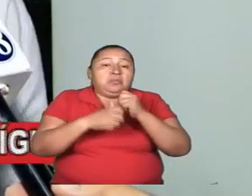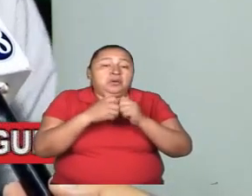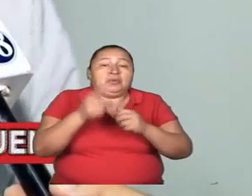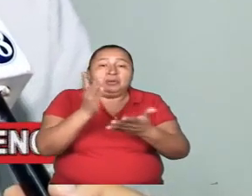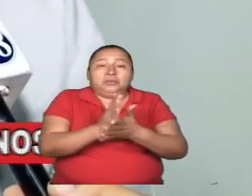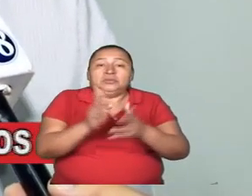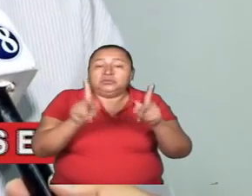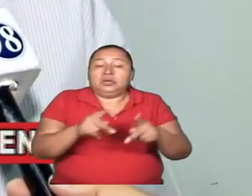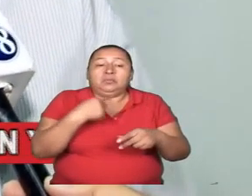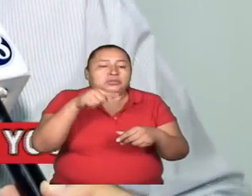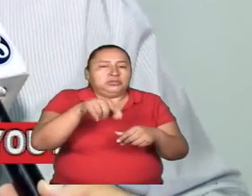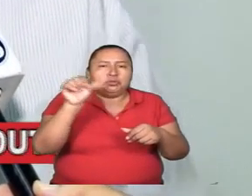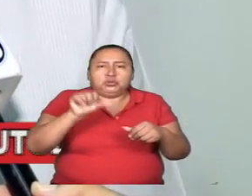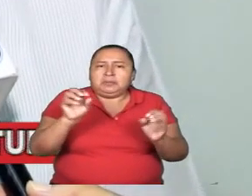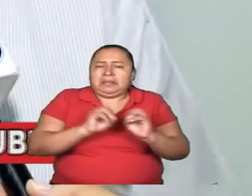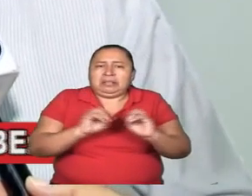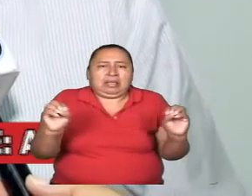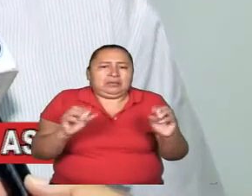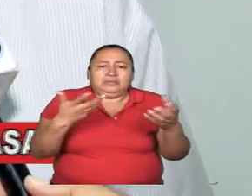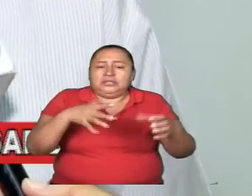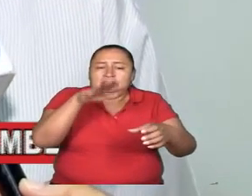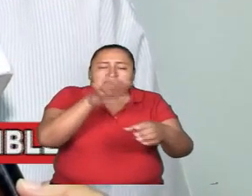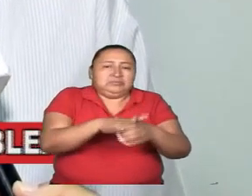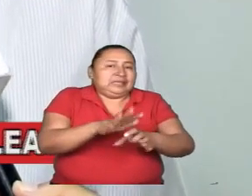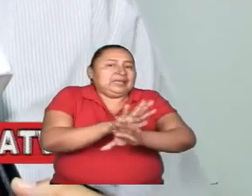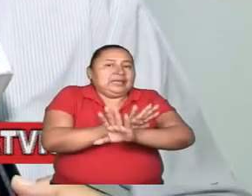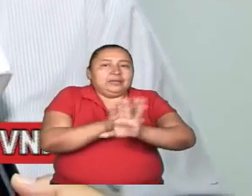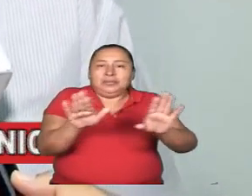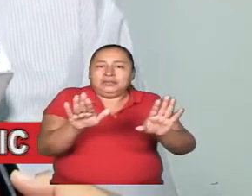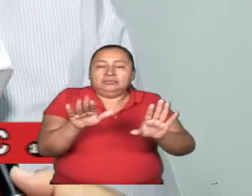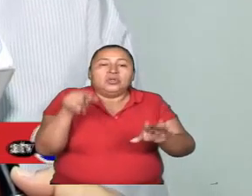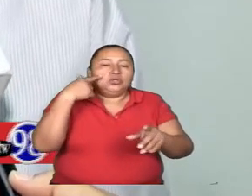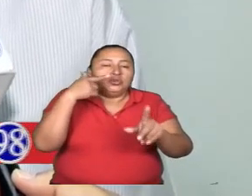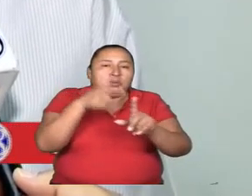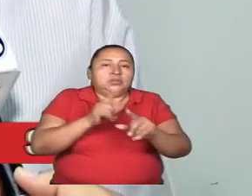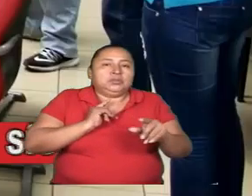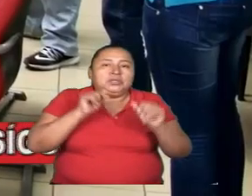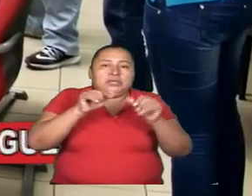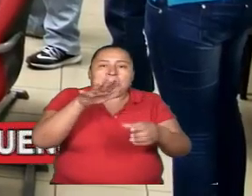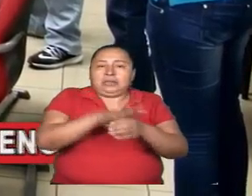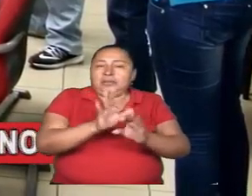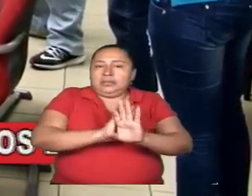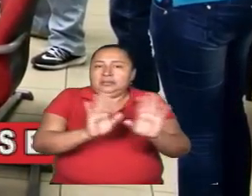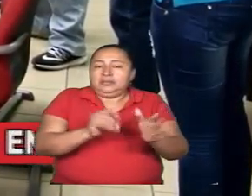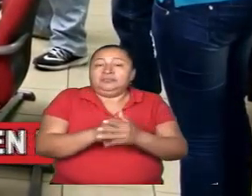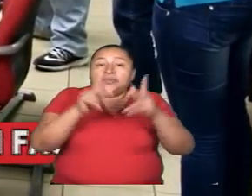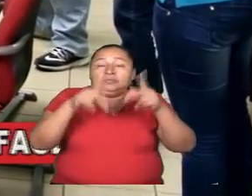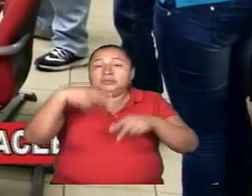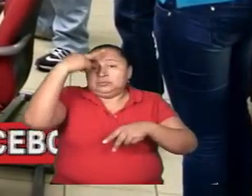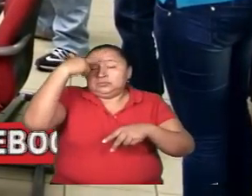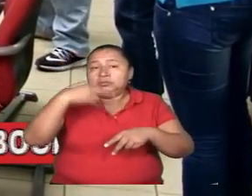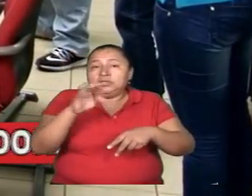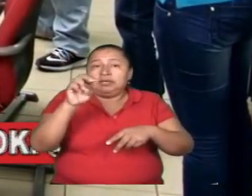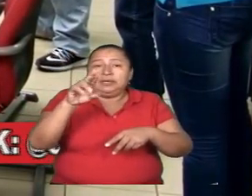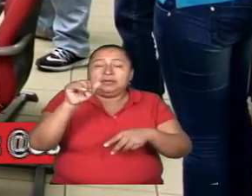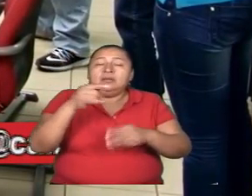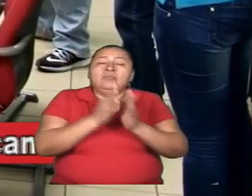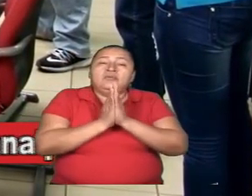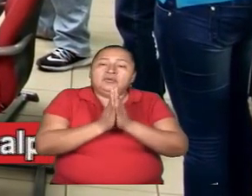ese material no funciona para más nada que para ese tipo de, para ese objetivo que tiene, que es la tapa. Las autoridades de Nacal hacen un llamado